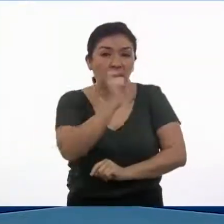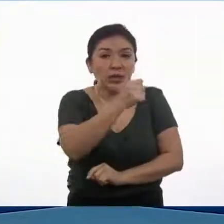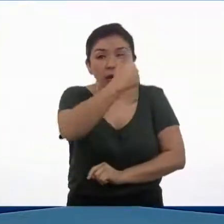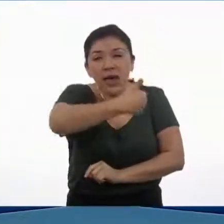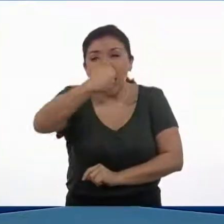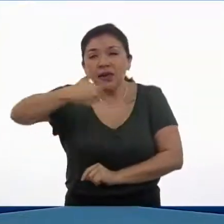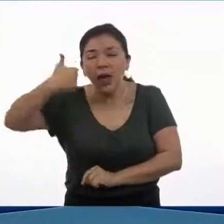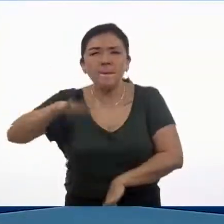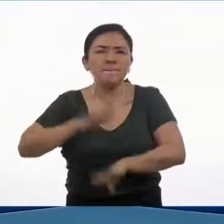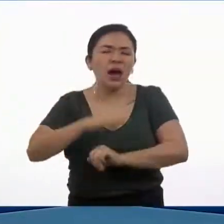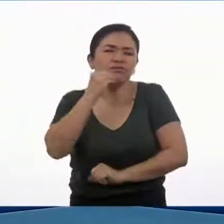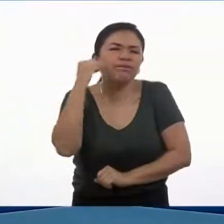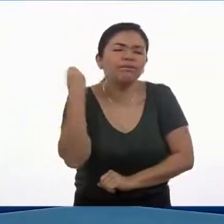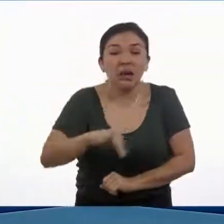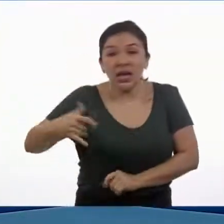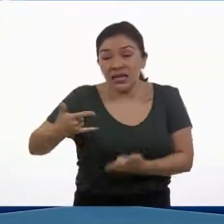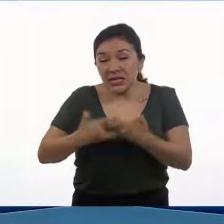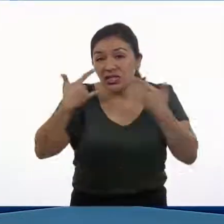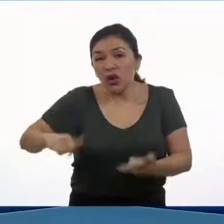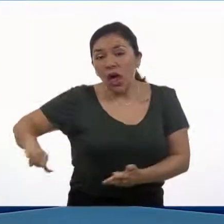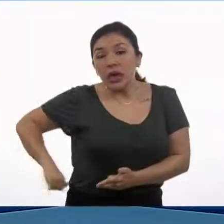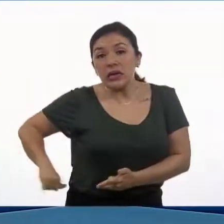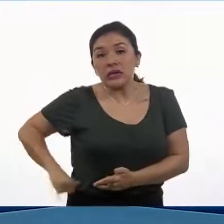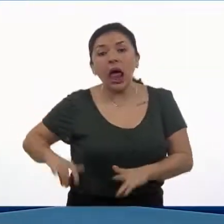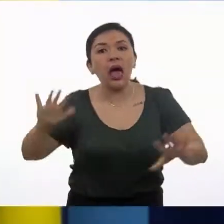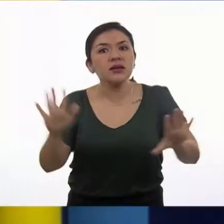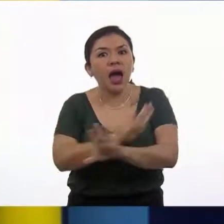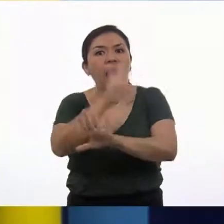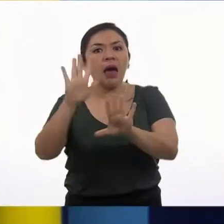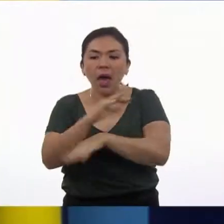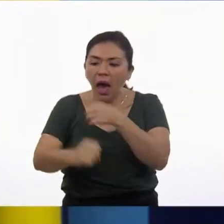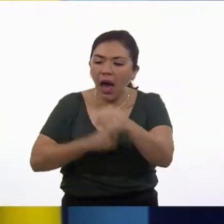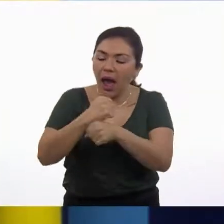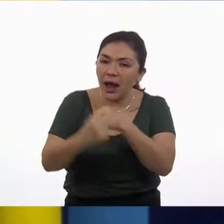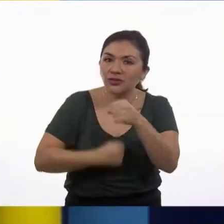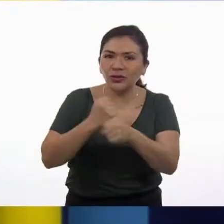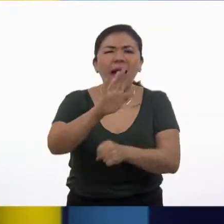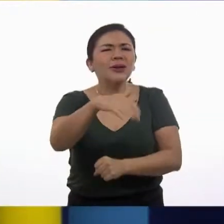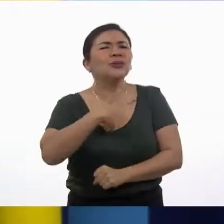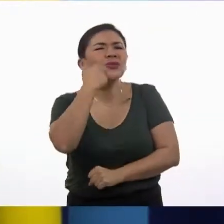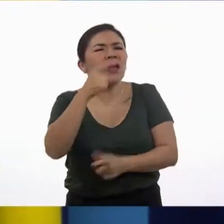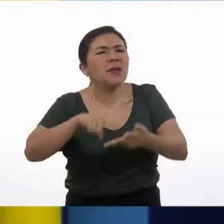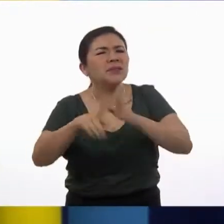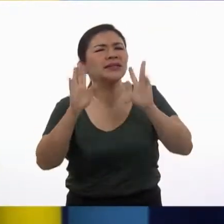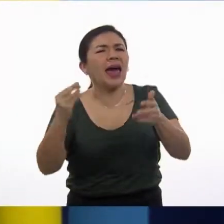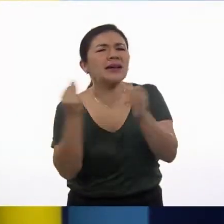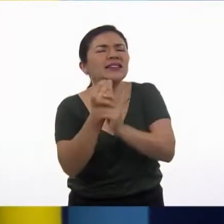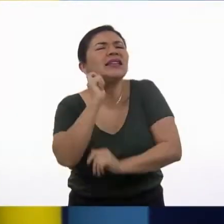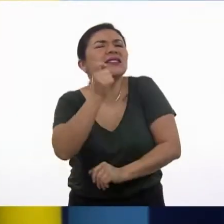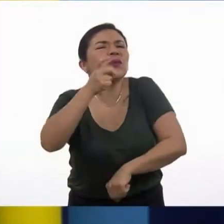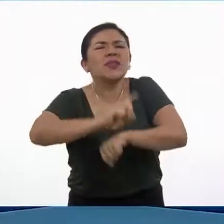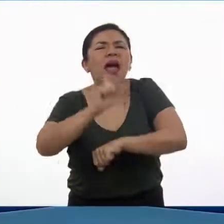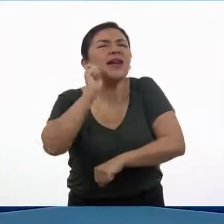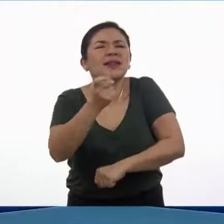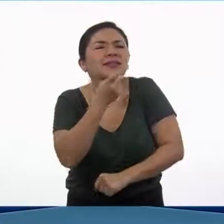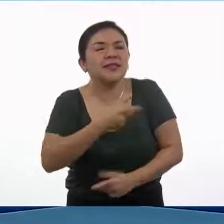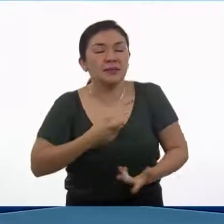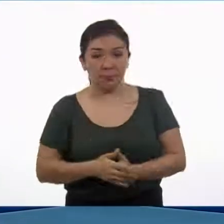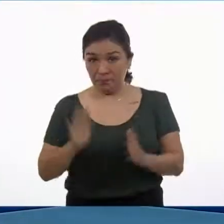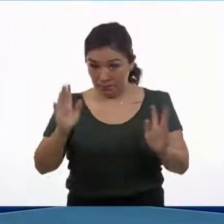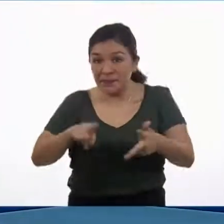fascinante, única y cambiante a través de los años. Yo ya quiero comenzar con la clase. ¿Qué vamos a ver? ¿Qué vamos a ver?